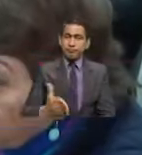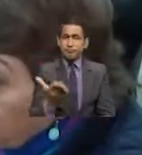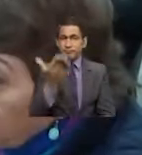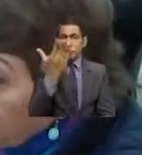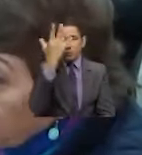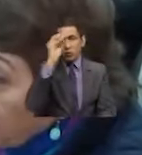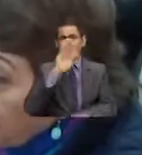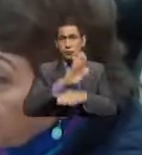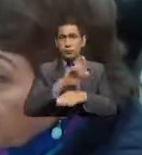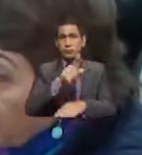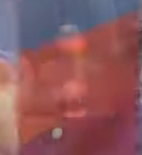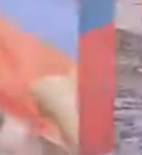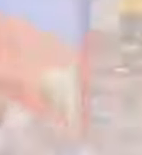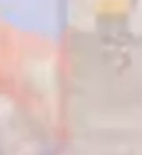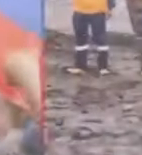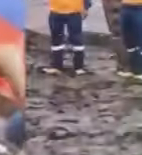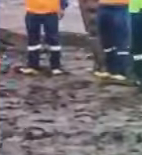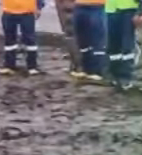buenas tardes.